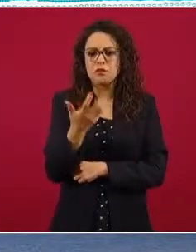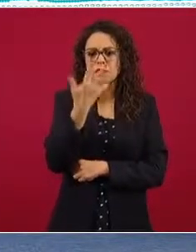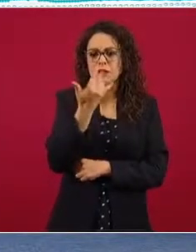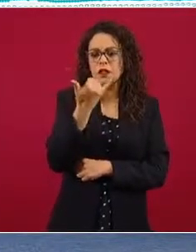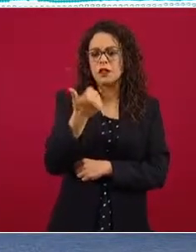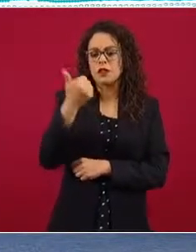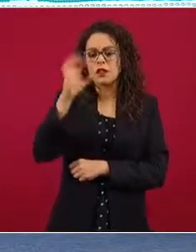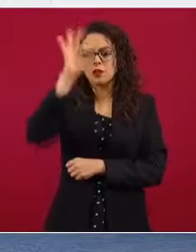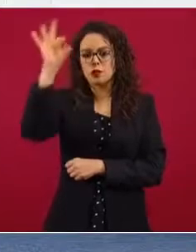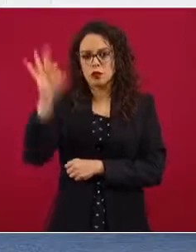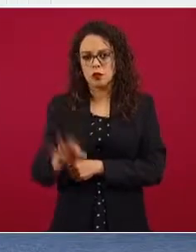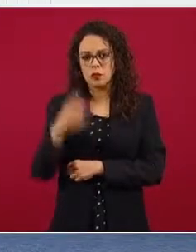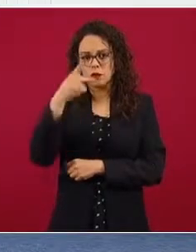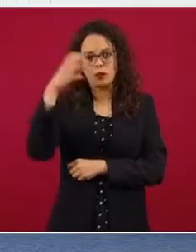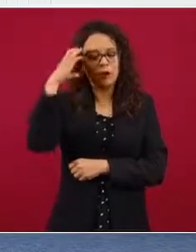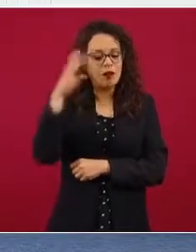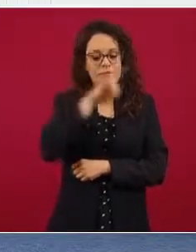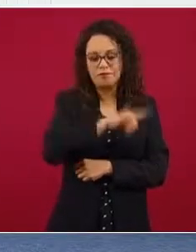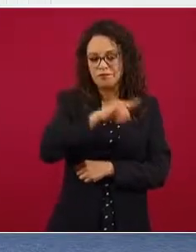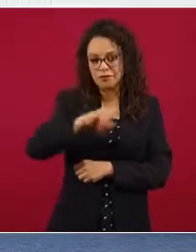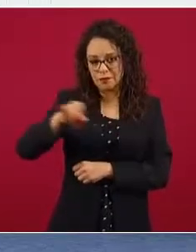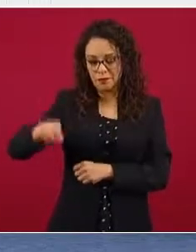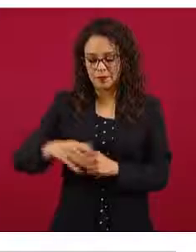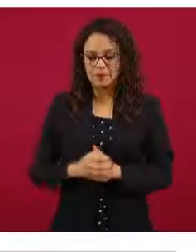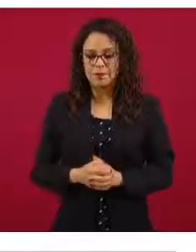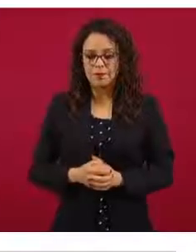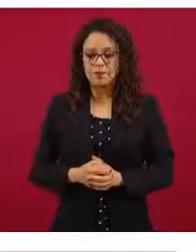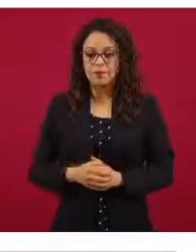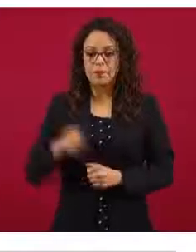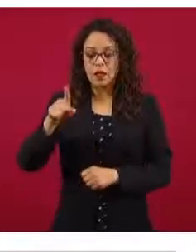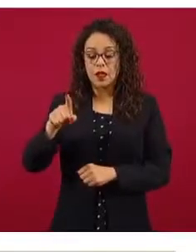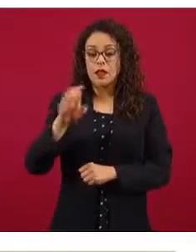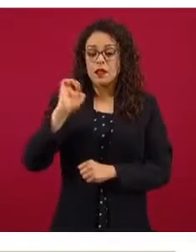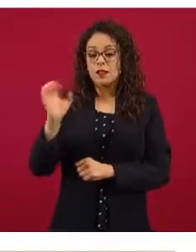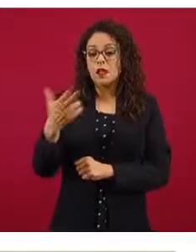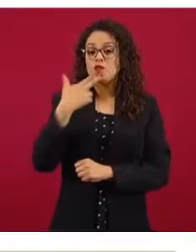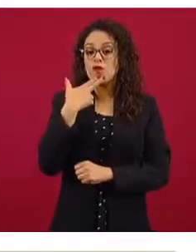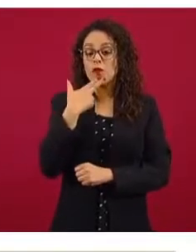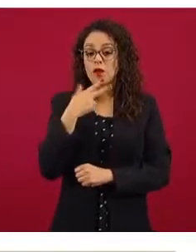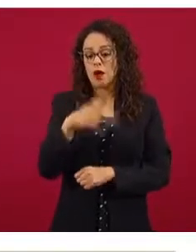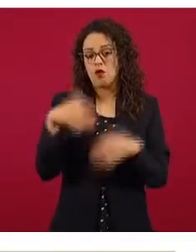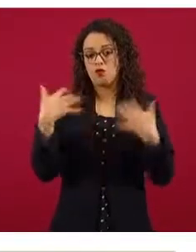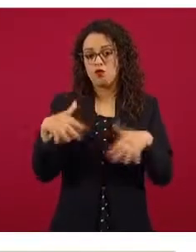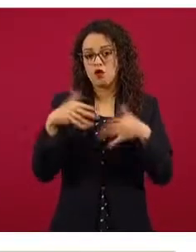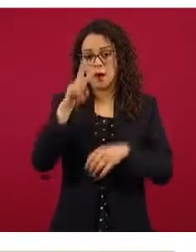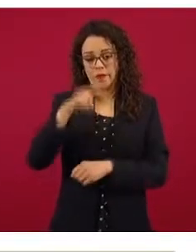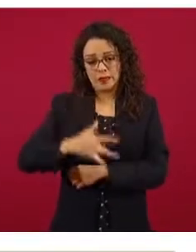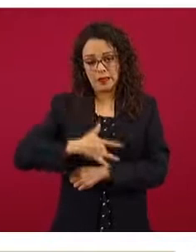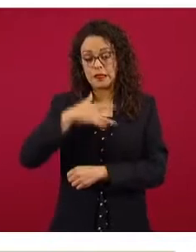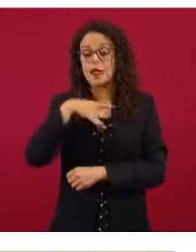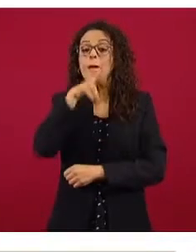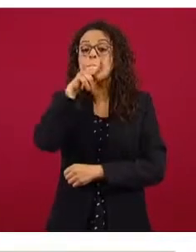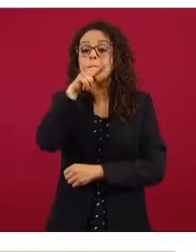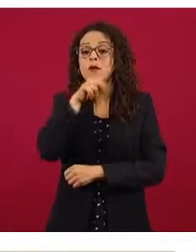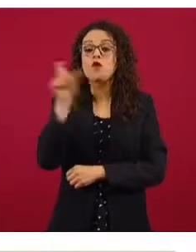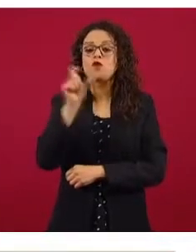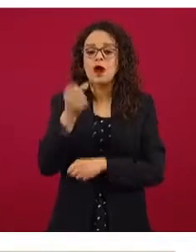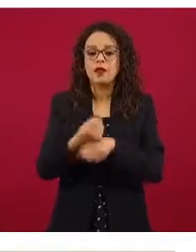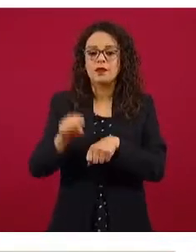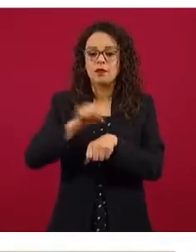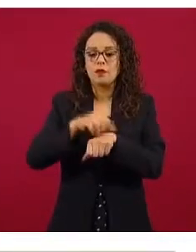de sus camas. La siguiente. En el caso de Chihuahua, llegamos a un punto de importante preocupación en la semana